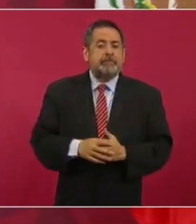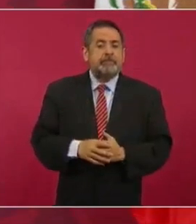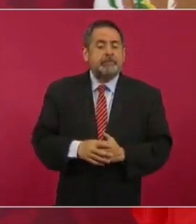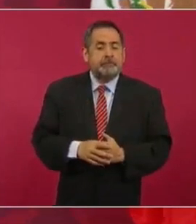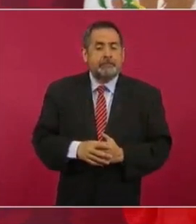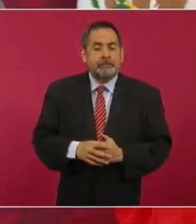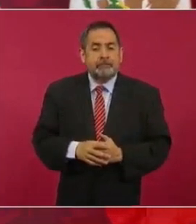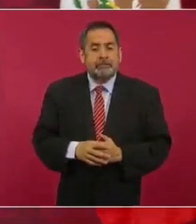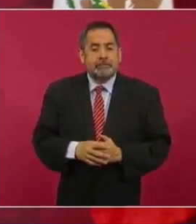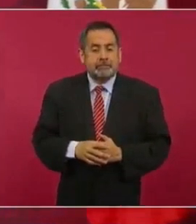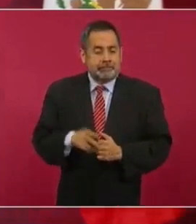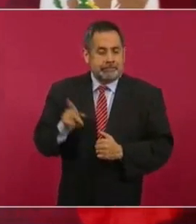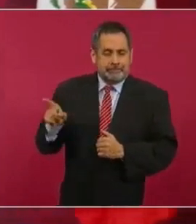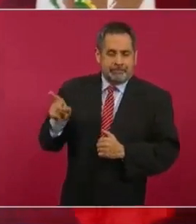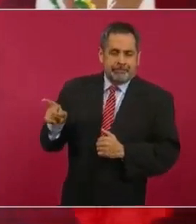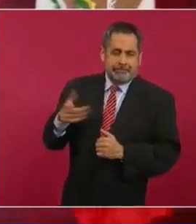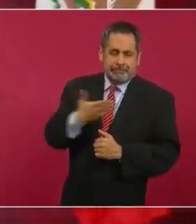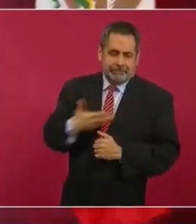Y entra él,